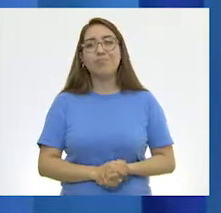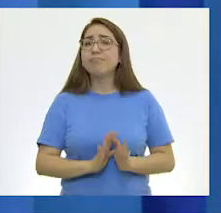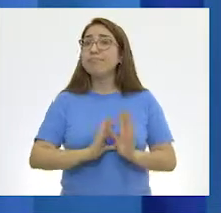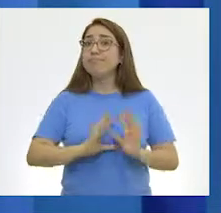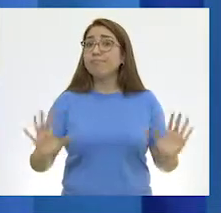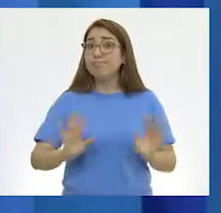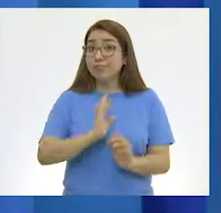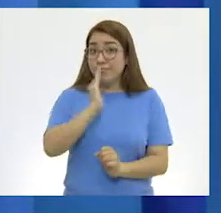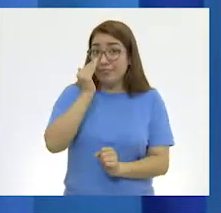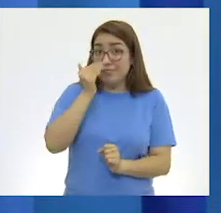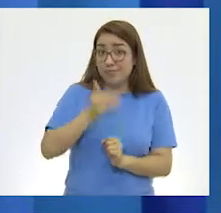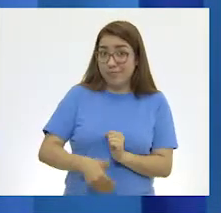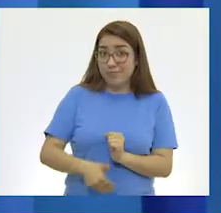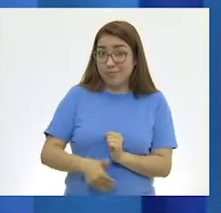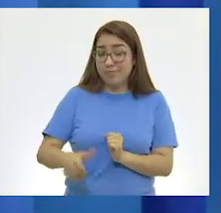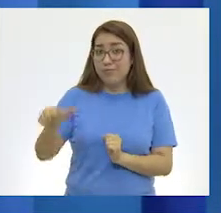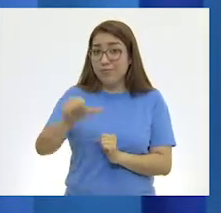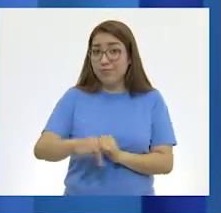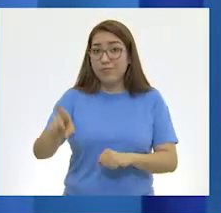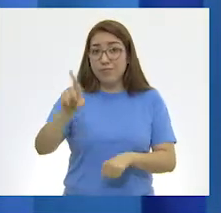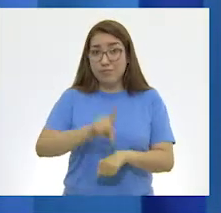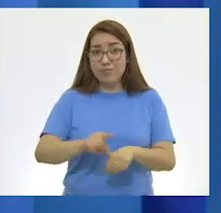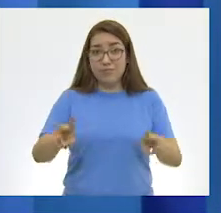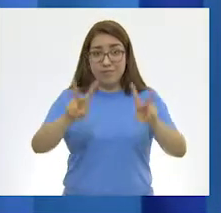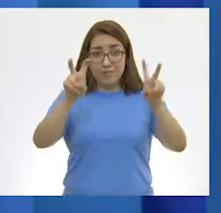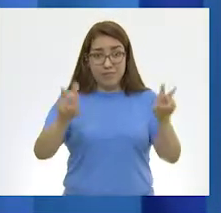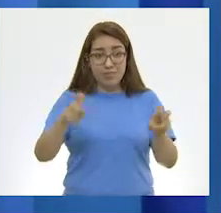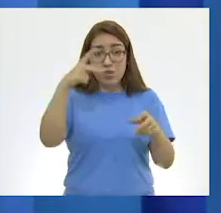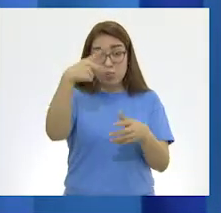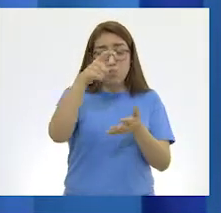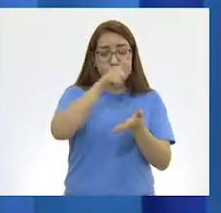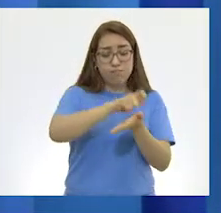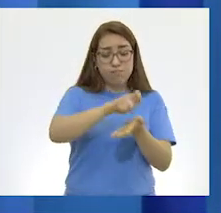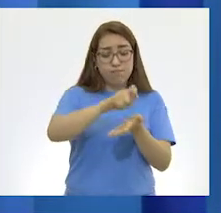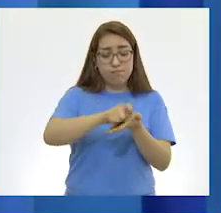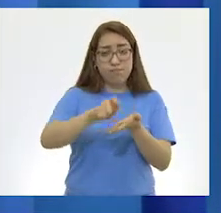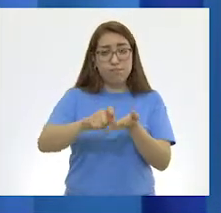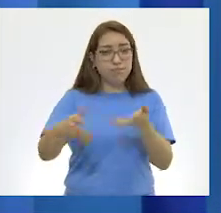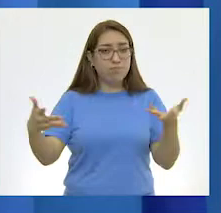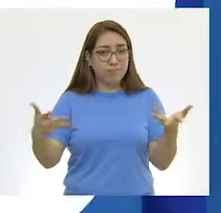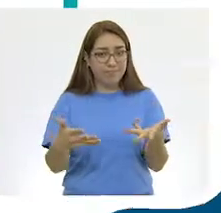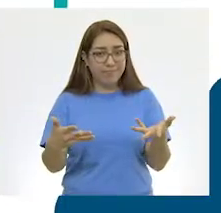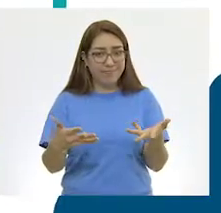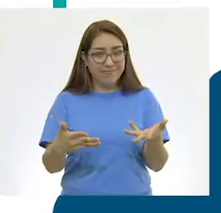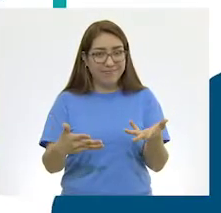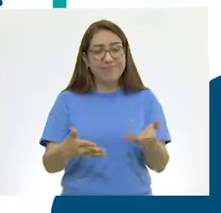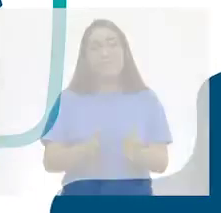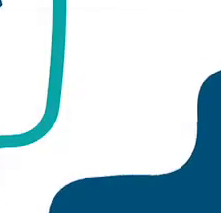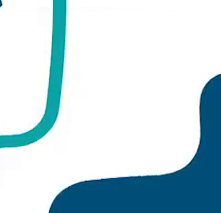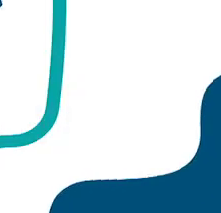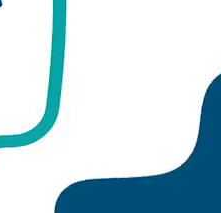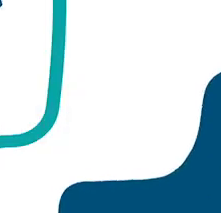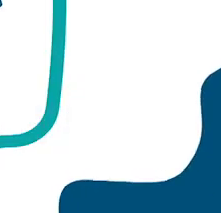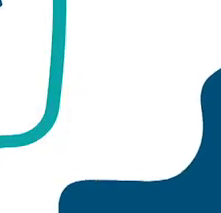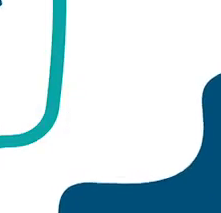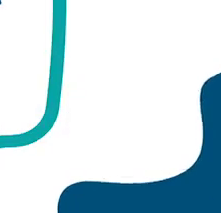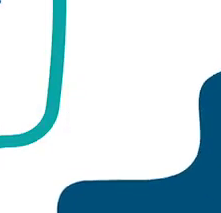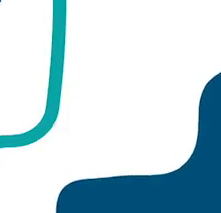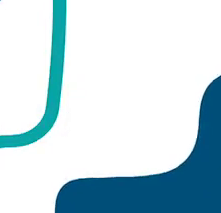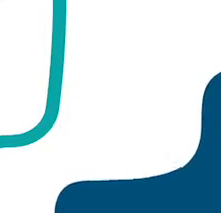Hemos terminado con Escribamos nuestra monografía. Espero que lo hayan disfrutado tanto como nosotros. Vamos a la siguiente